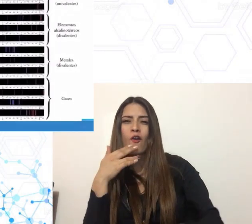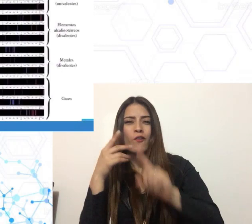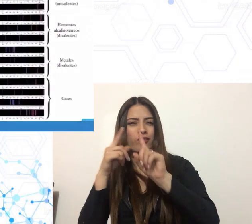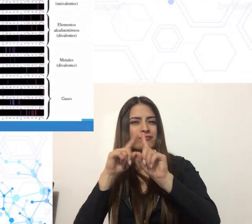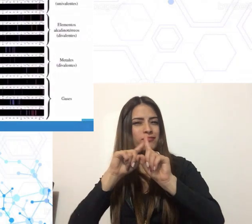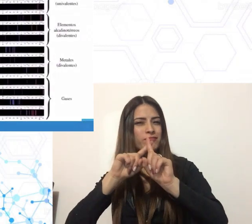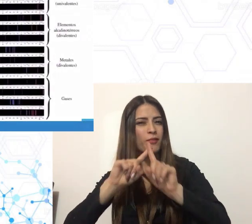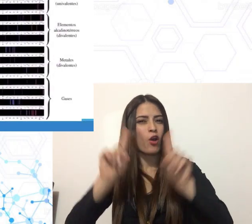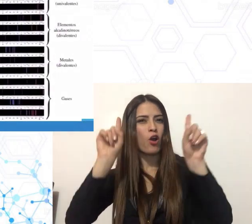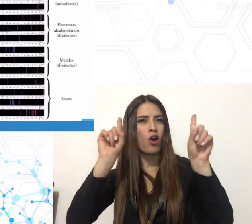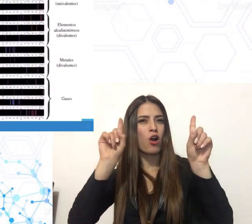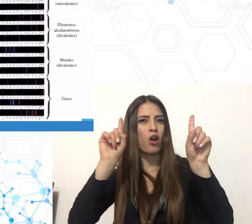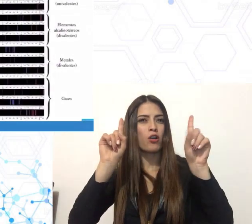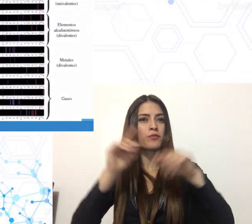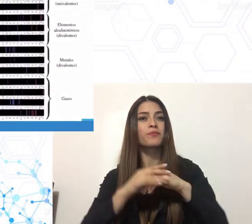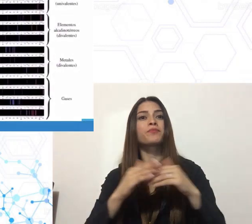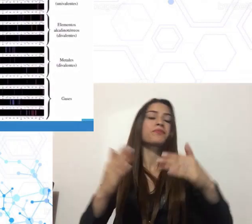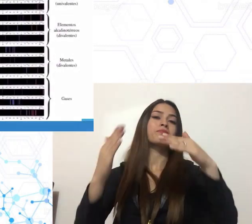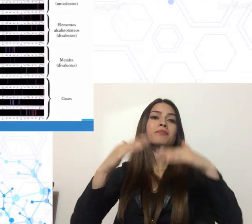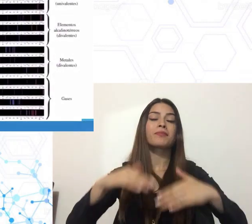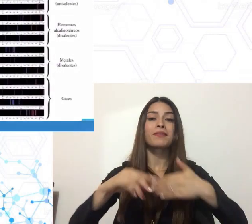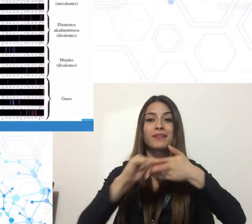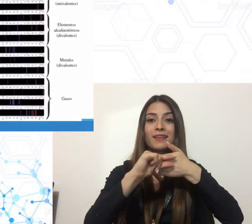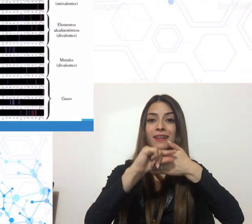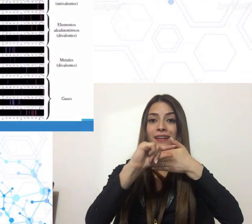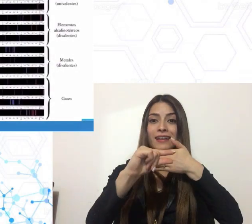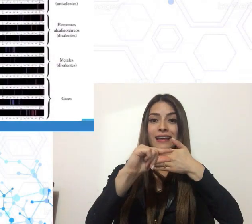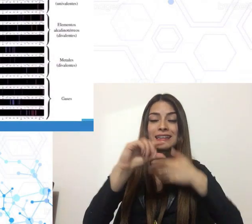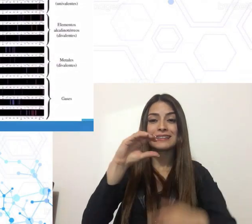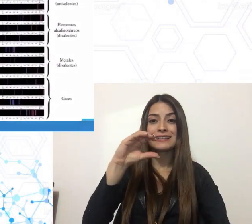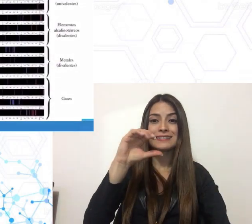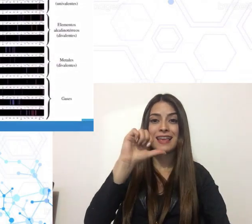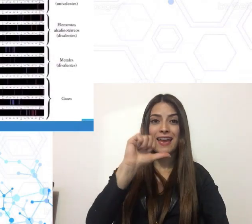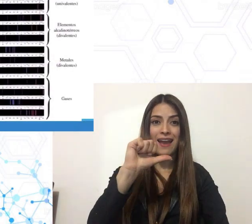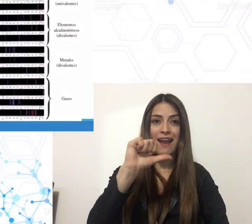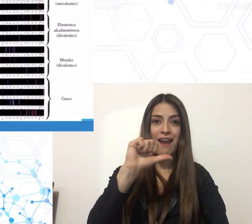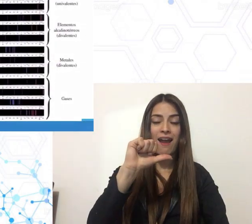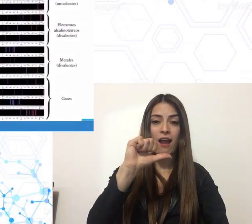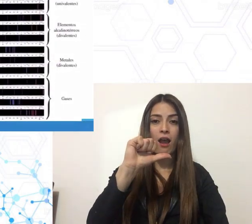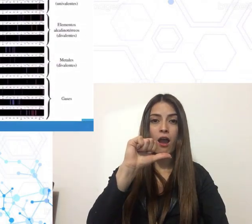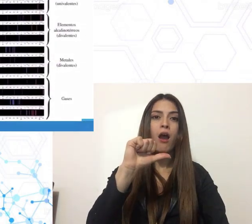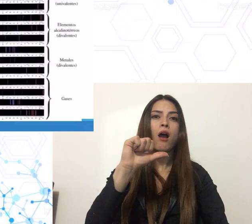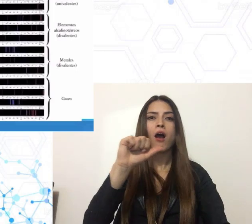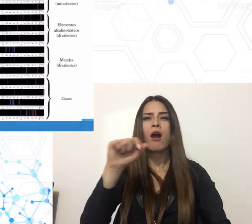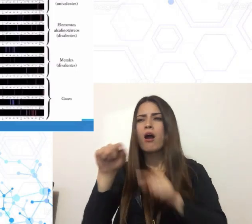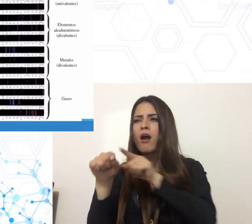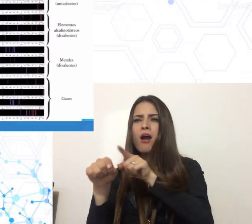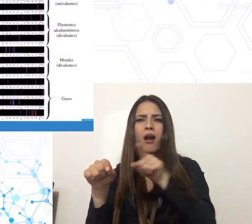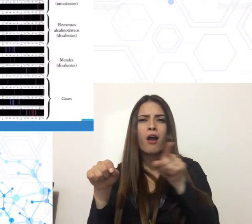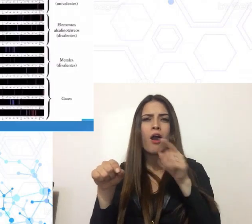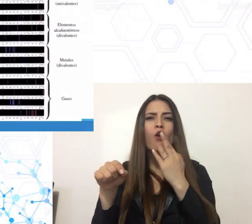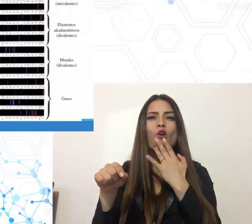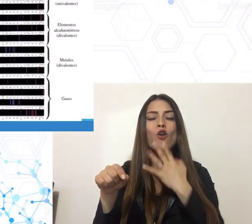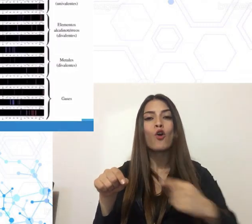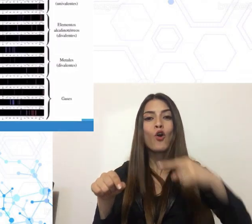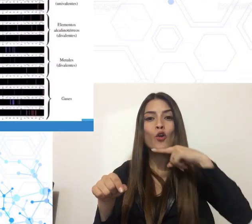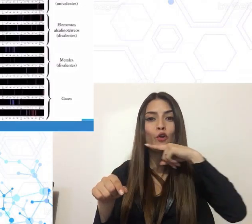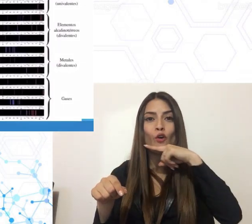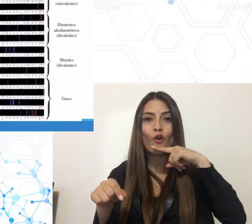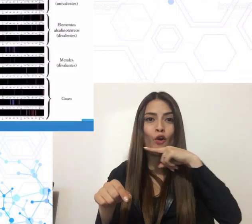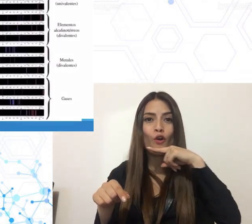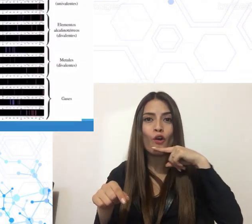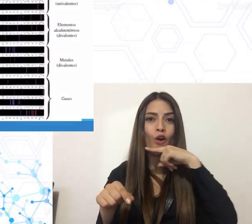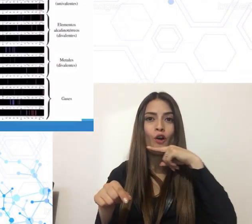el potasio, veo que ya no está el amarillo que estaba en el sodio. Entonces, aquí en el potasio observo dos líneas. Si observo